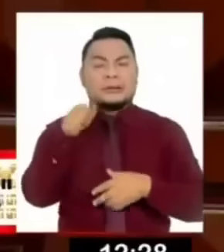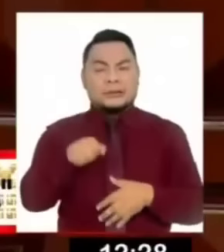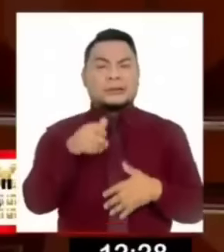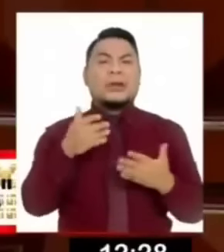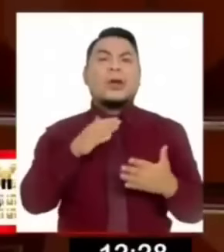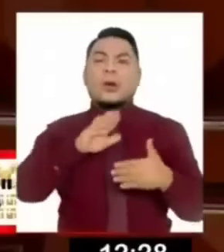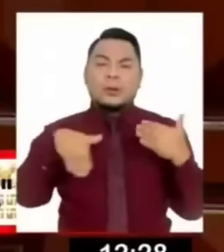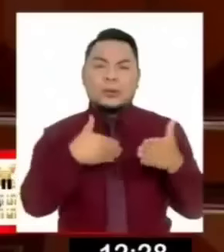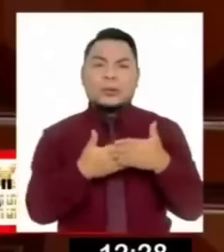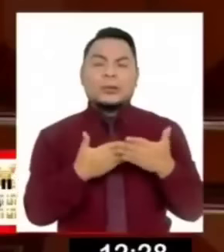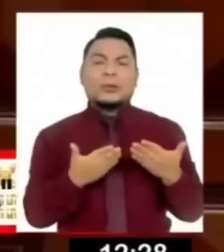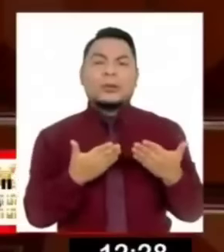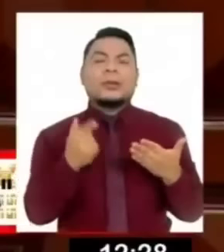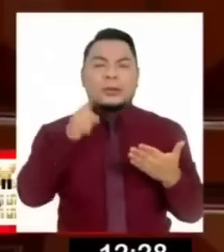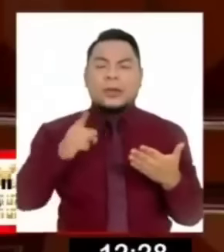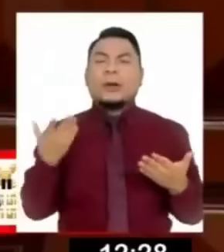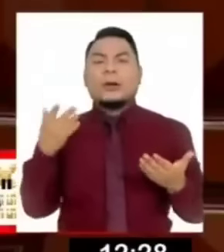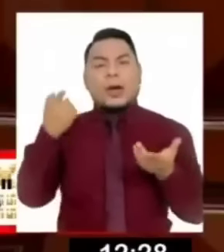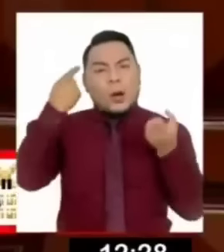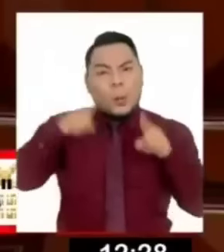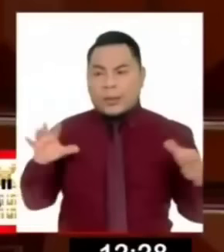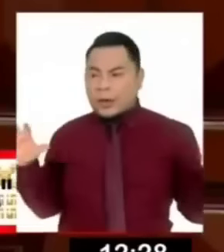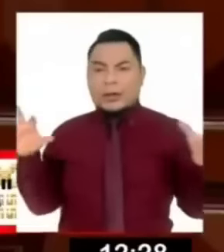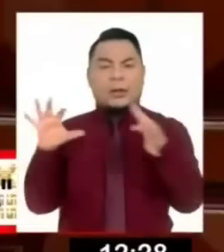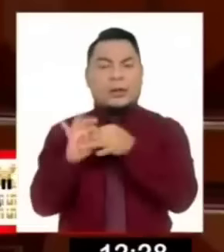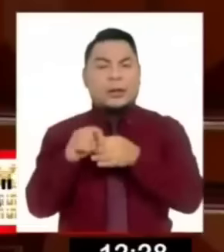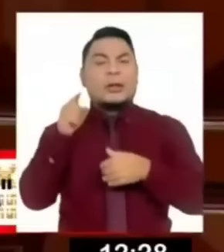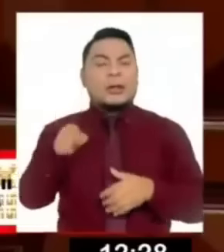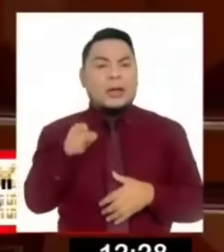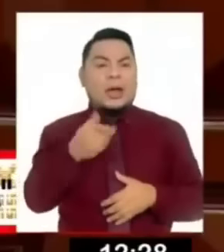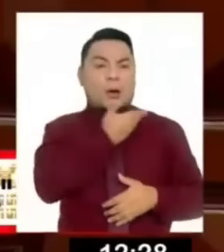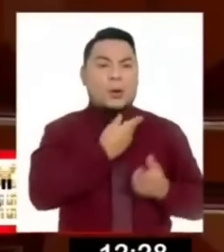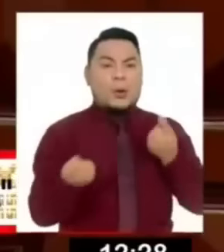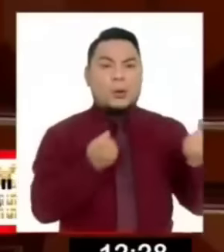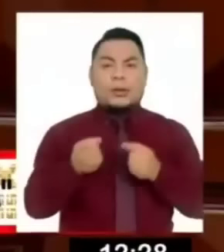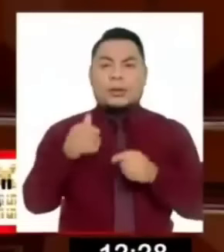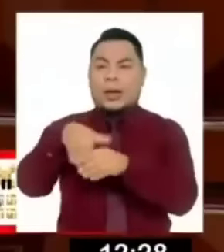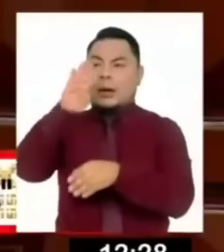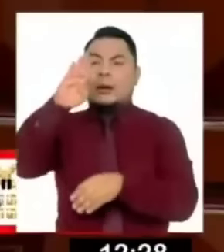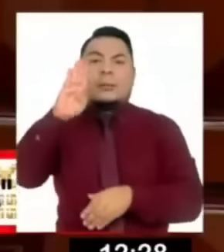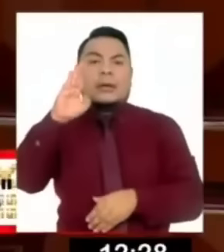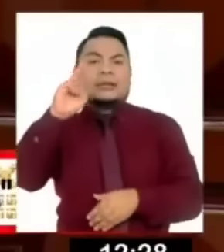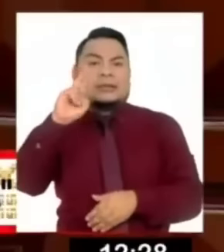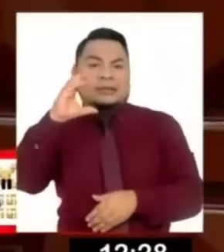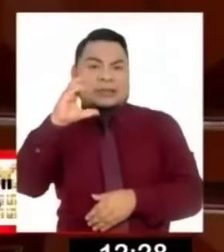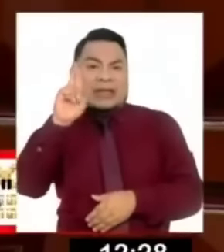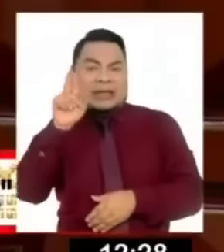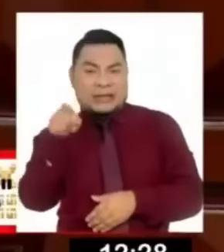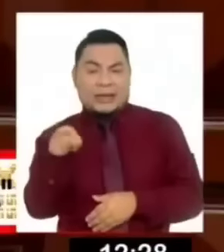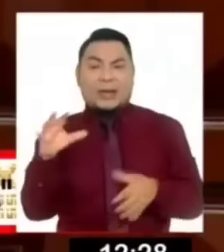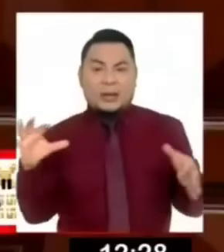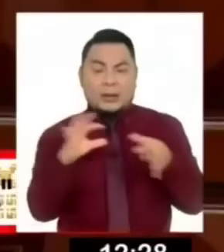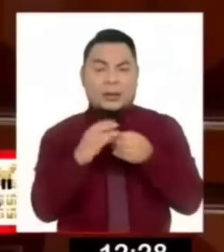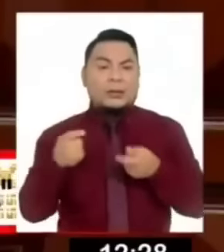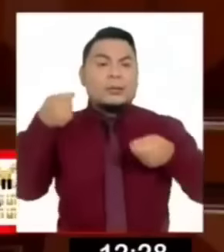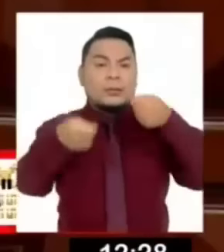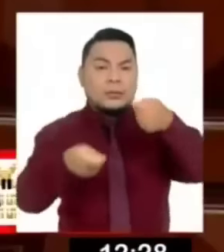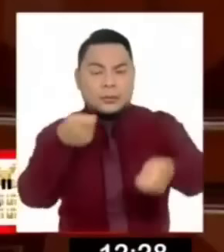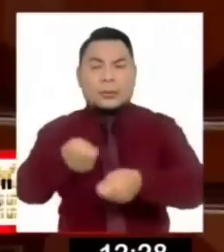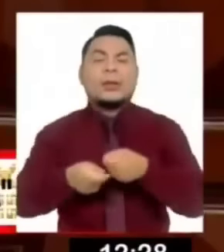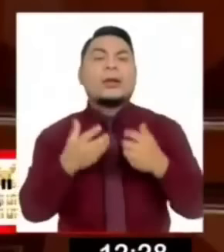manera concertada entre el gobierno y el BCR han permitido sostener a